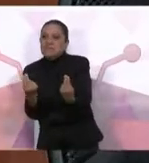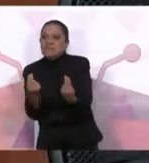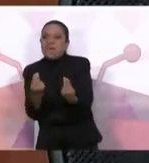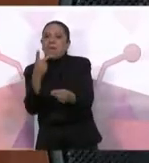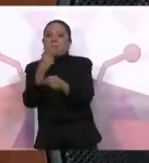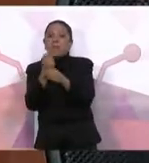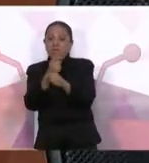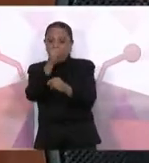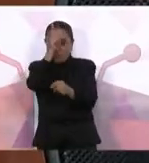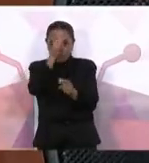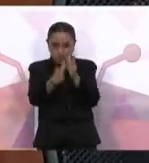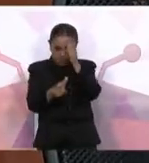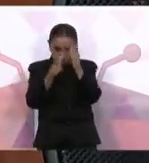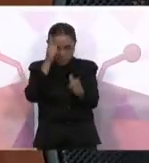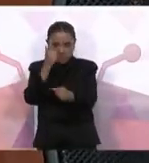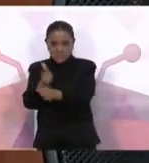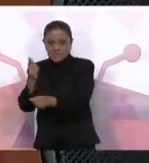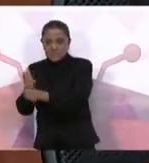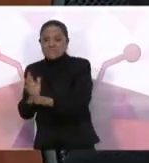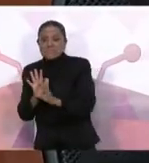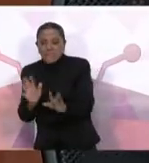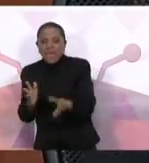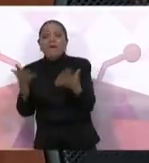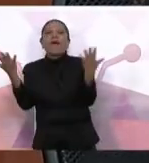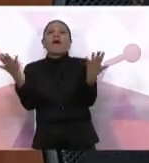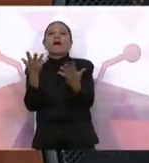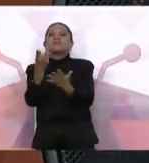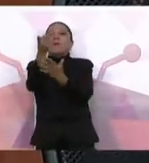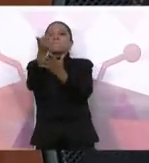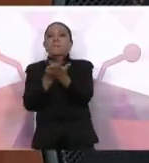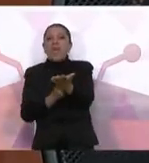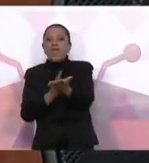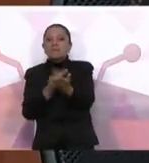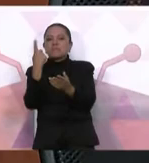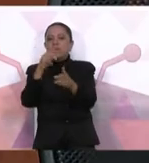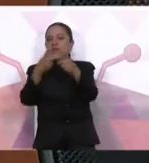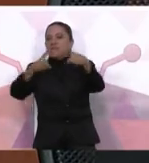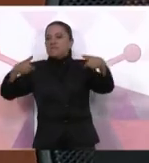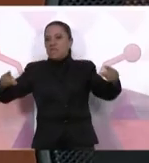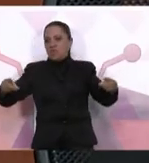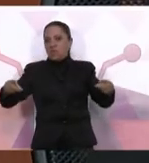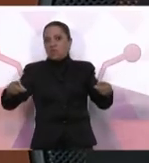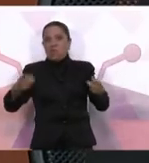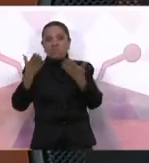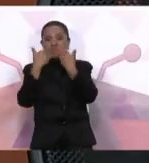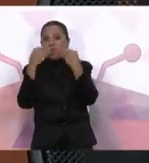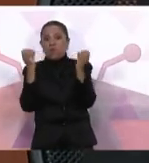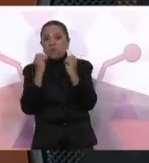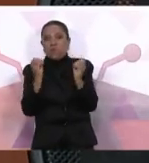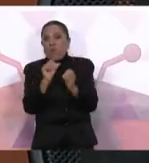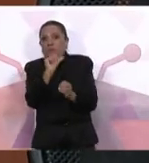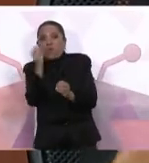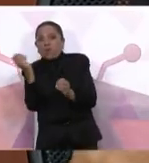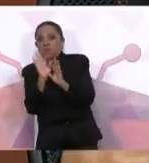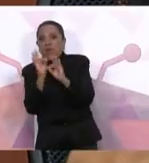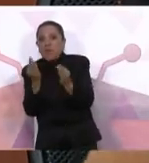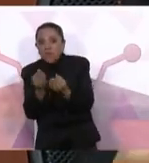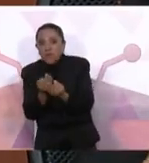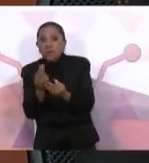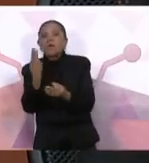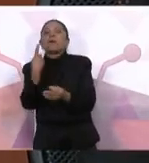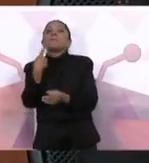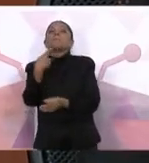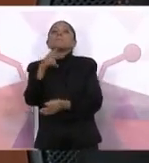empezará a generar ese plan de desarrollo no hay otra manera pero además no solamente es el diagnóstico